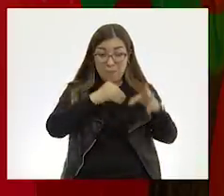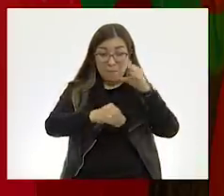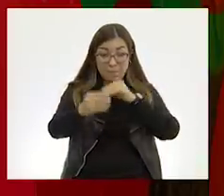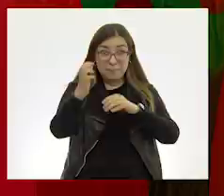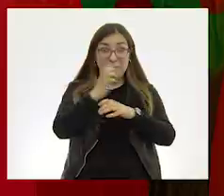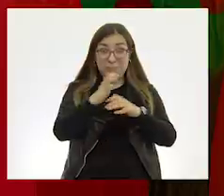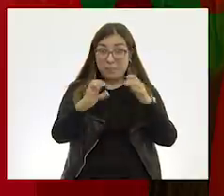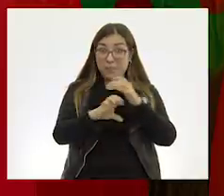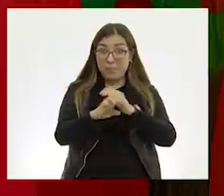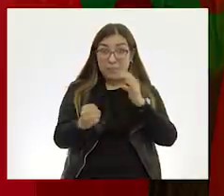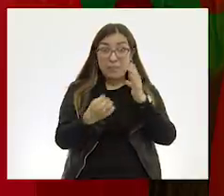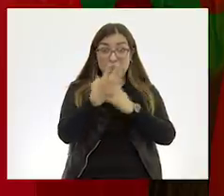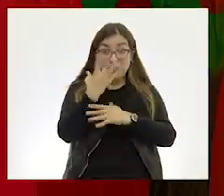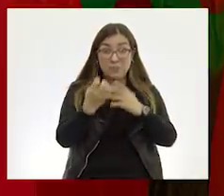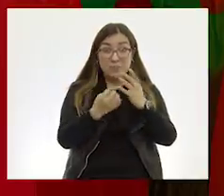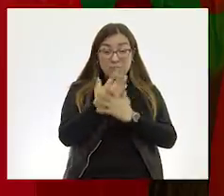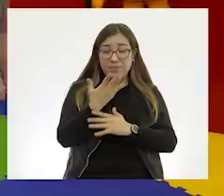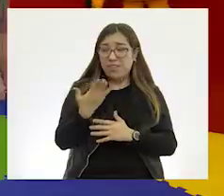antes no sabías?